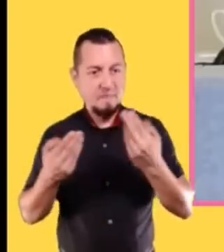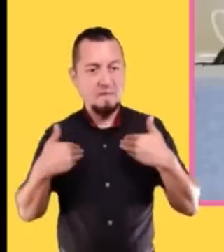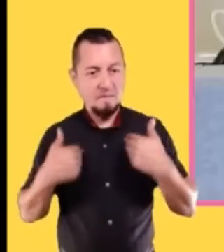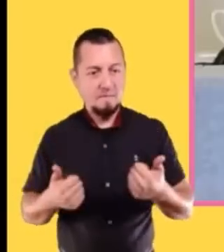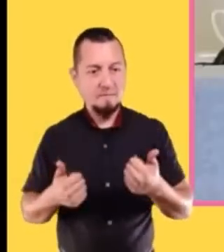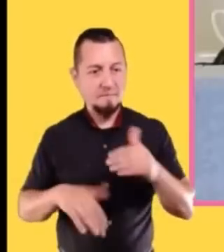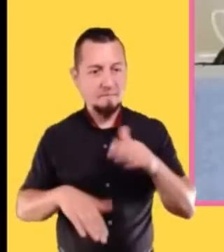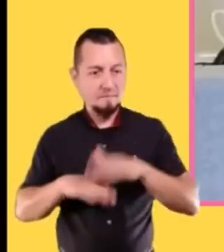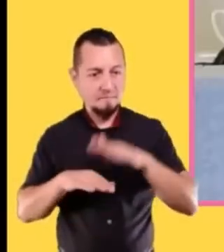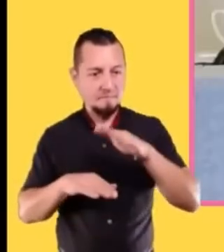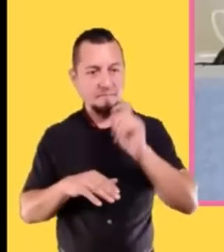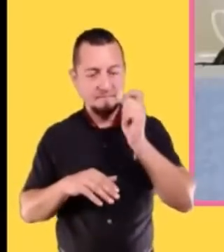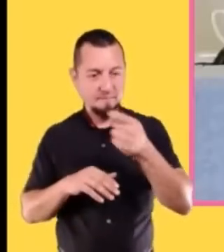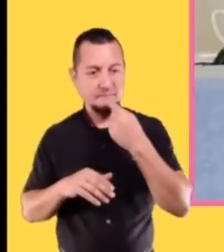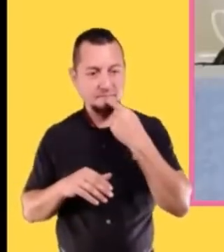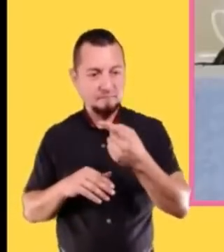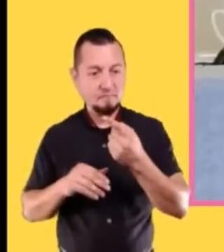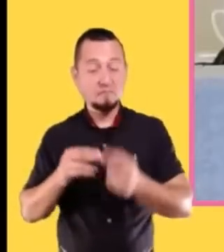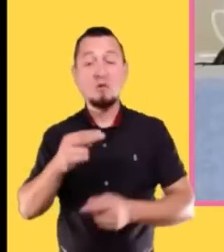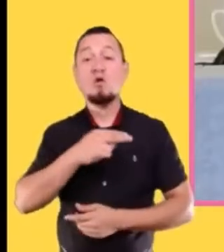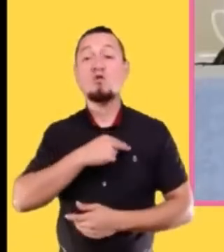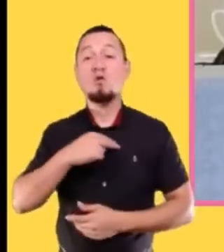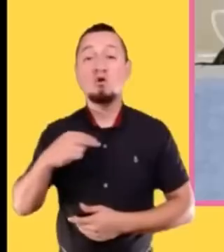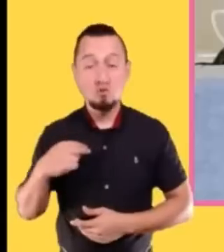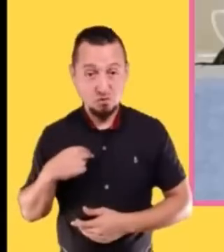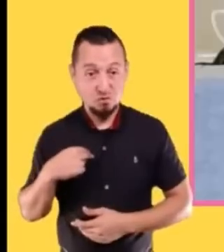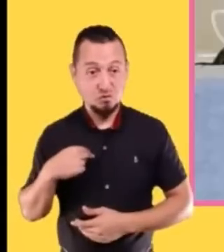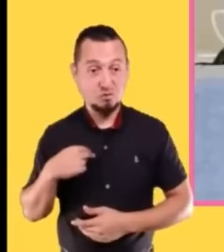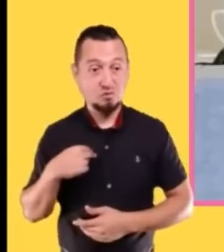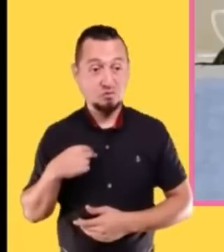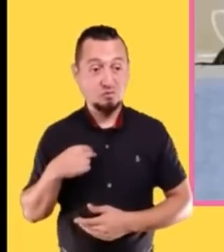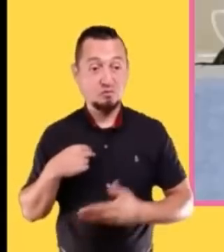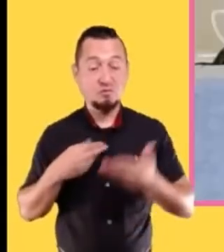de nuevo. Nosotros compartimos,